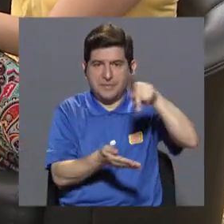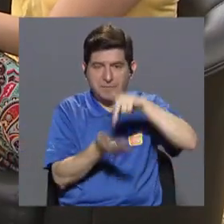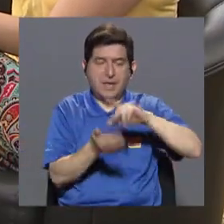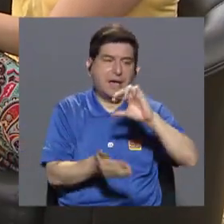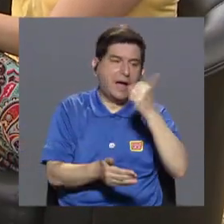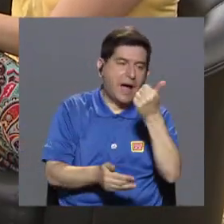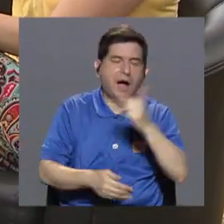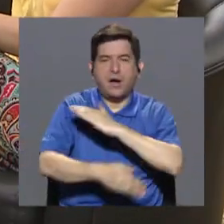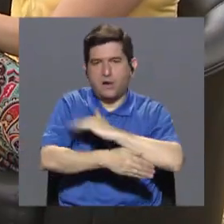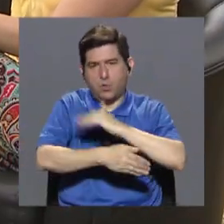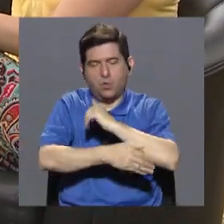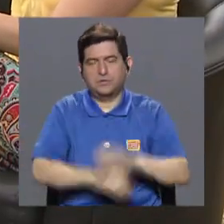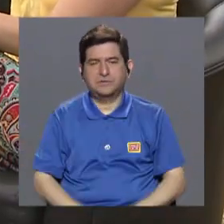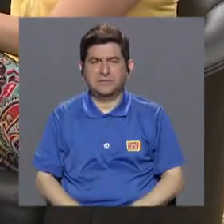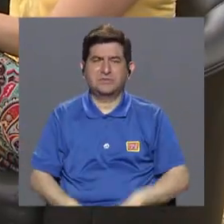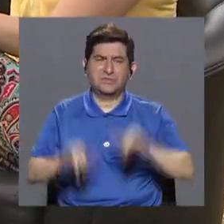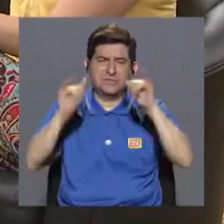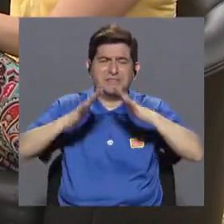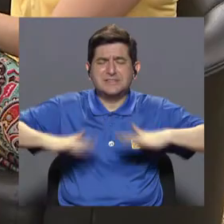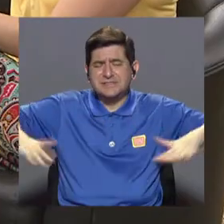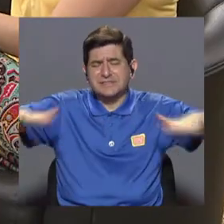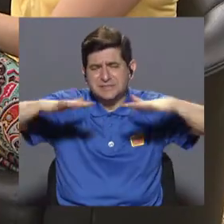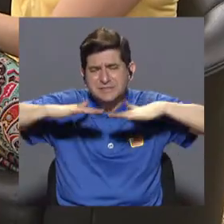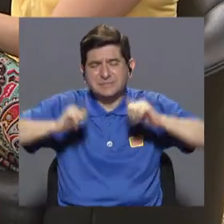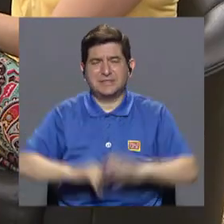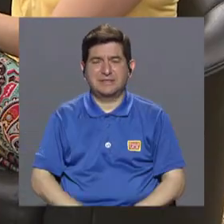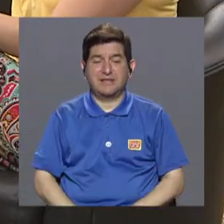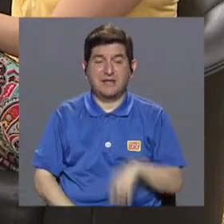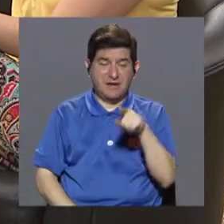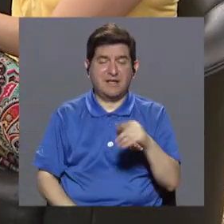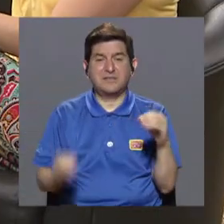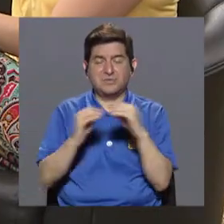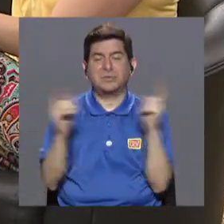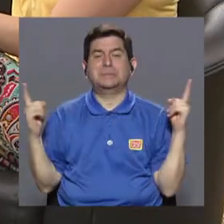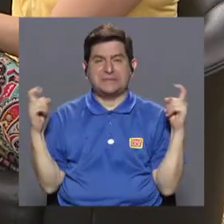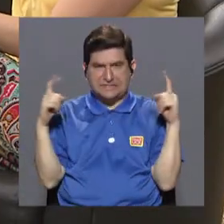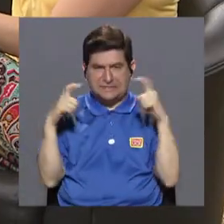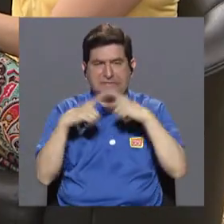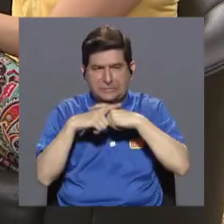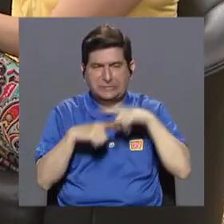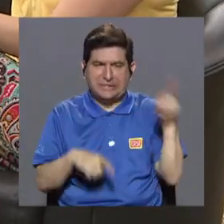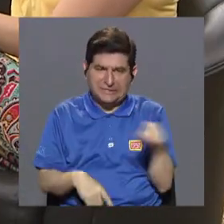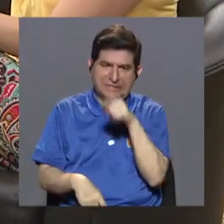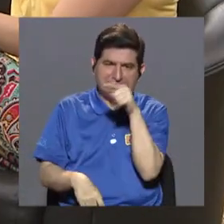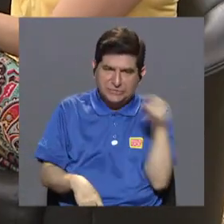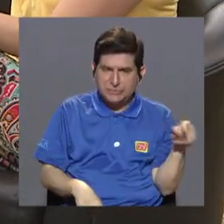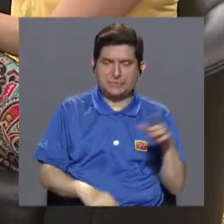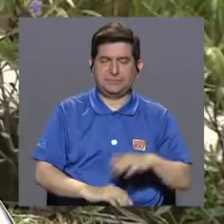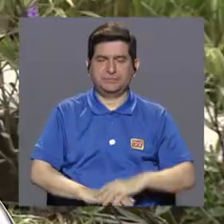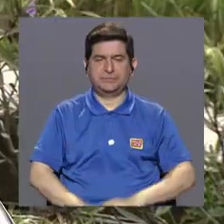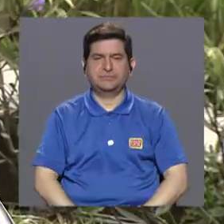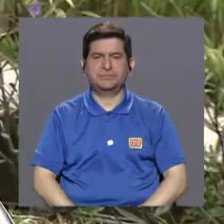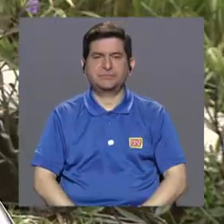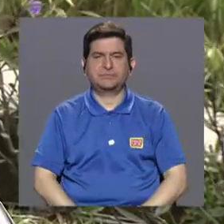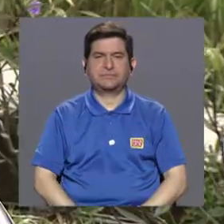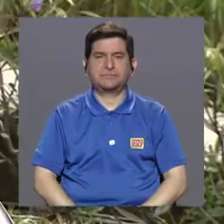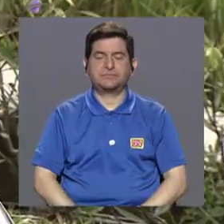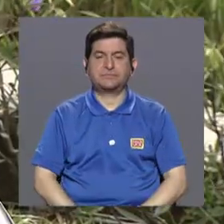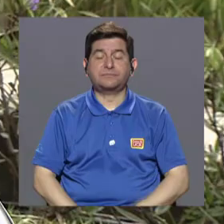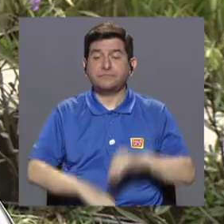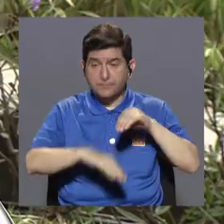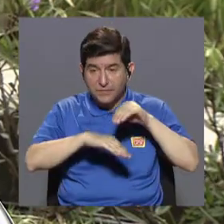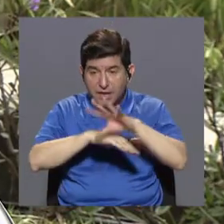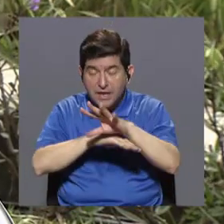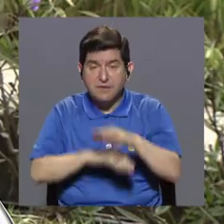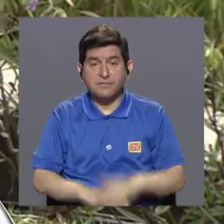otras mascotas, y entonces se mantienen en el ambiente. Entonces eso hace más complejo, ¿verdad?, como eliminarlos. Las consecuencias